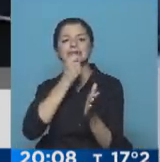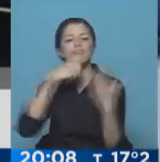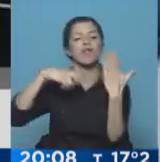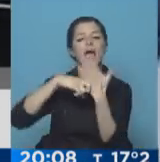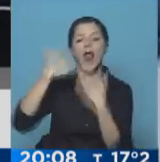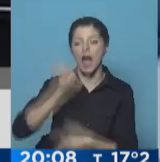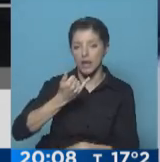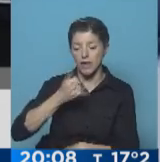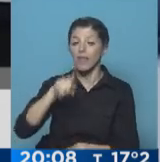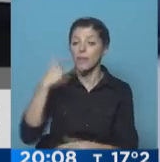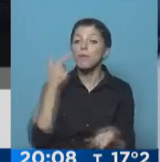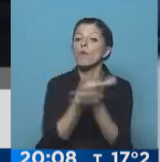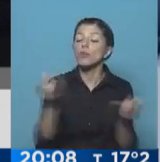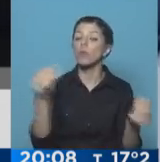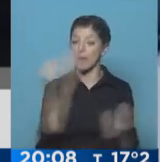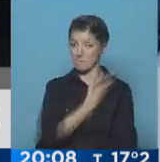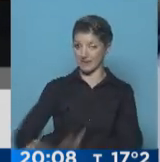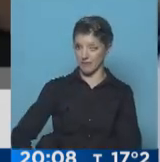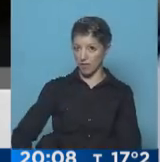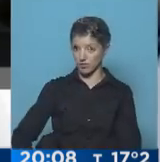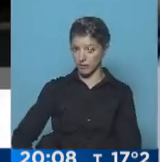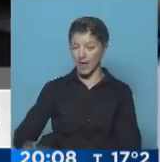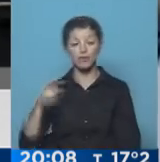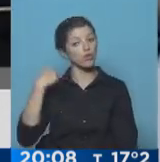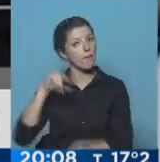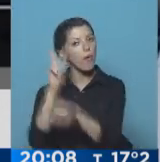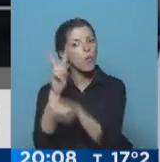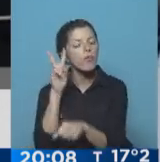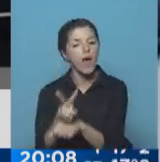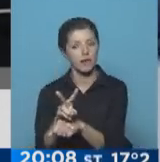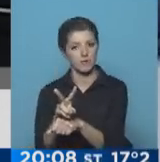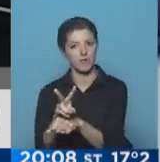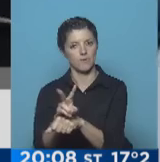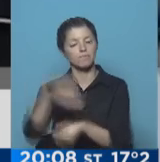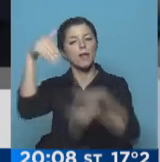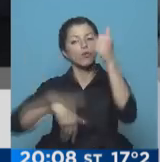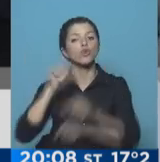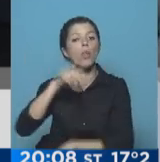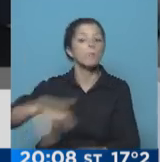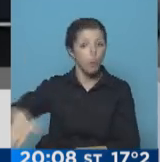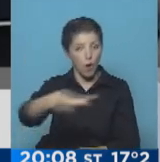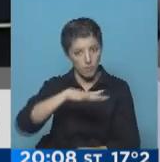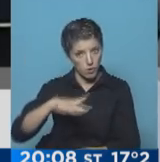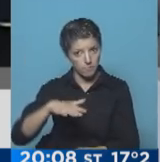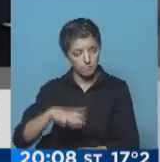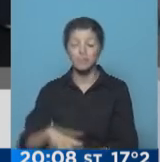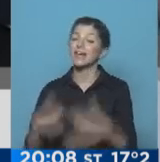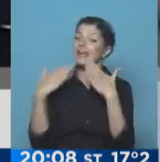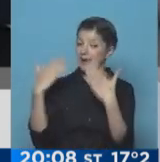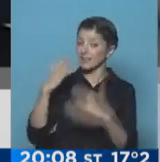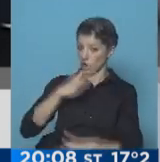reflejar porque los presidentes de mesa y los vocales son custodios, deberían ser custodios del voto de la gente. Gracias a que nosotros tenemos